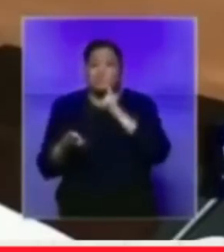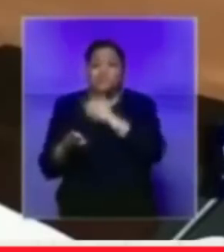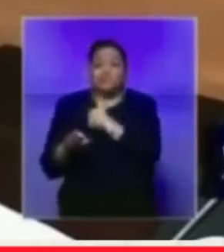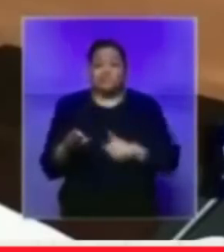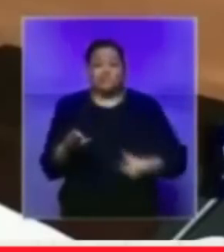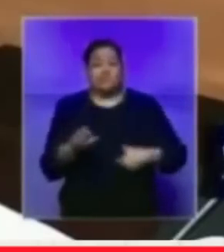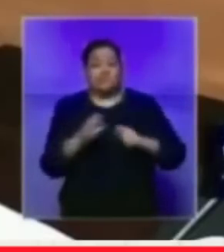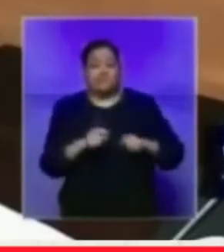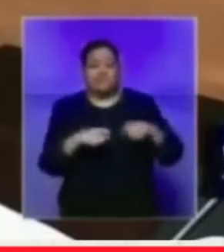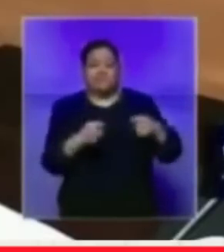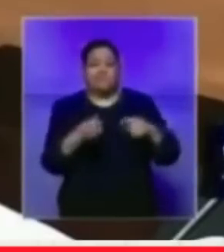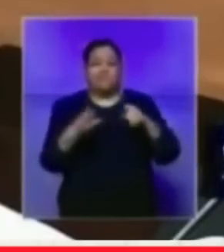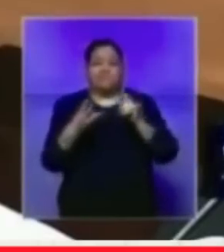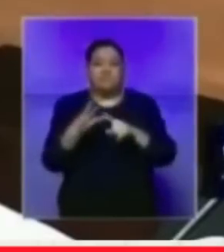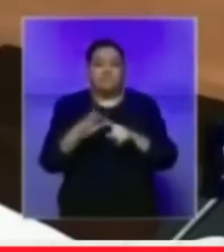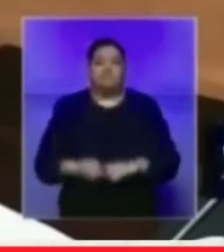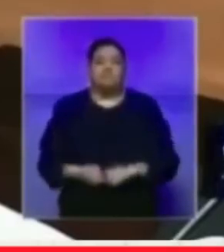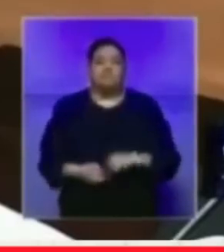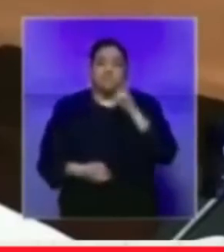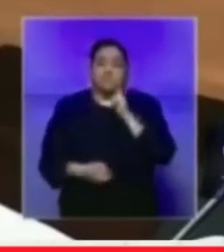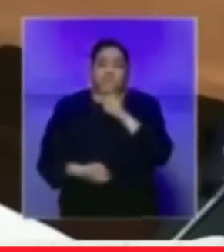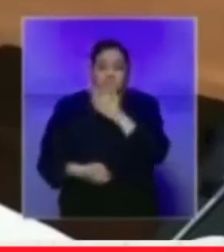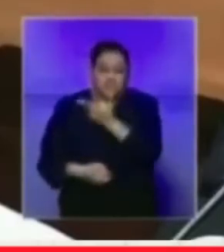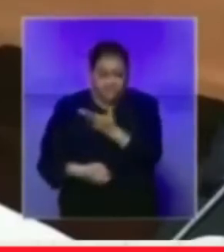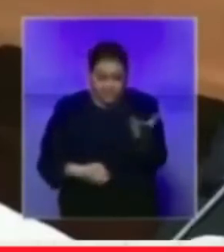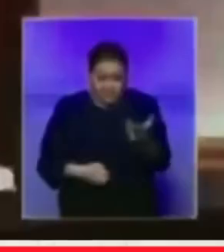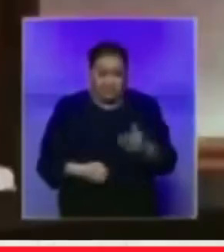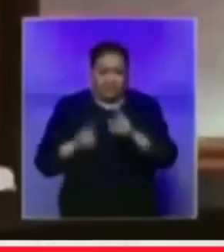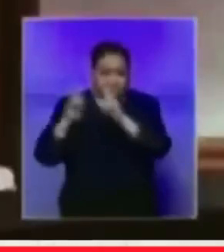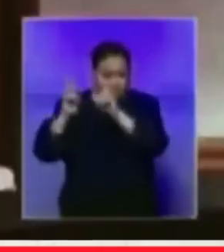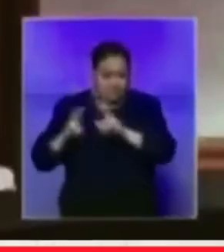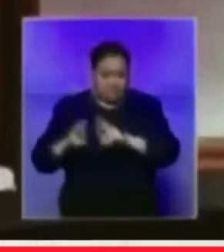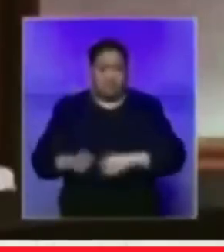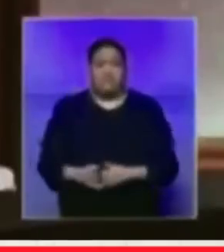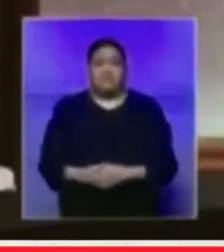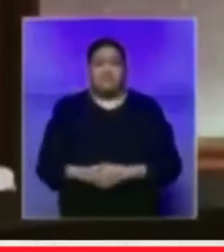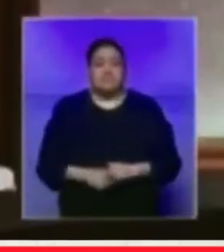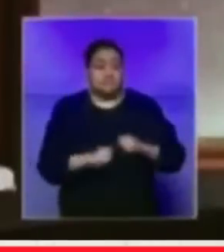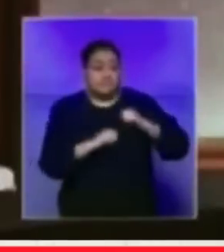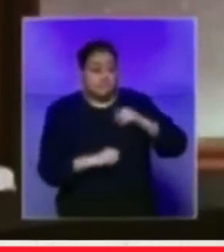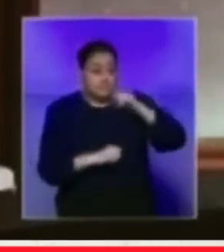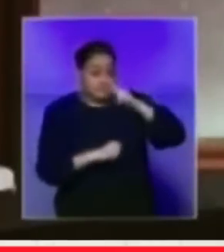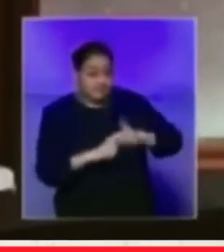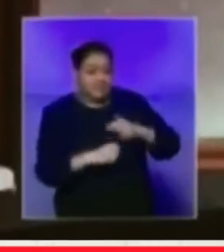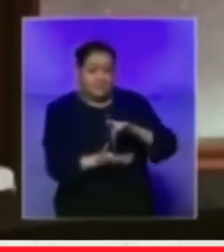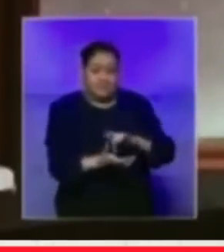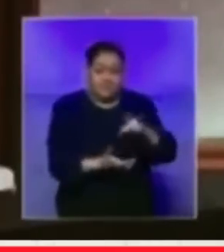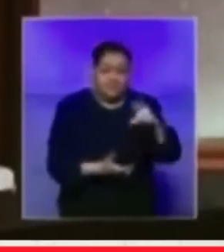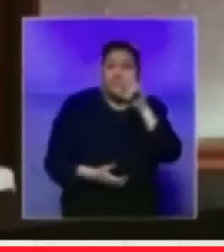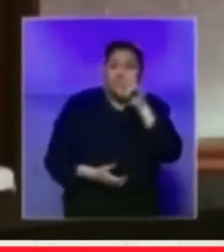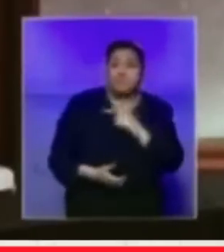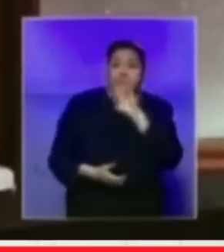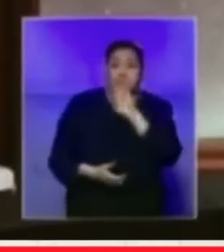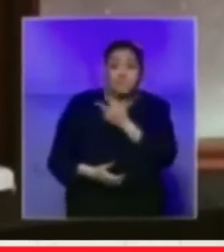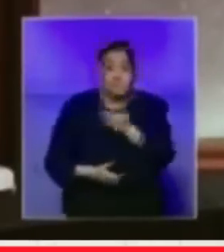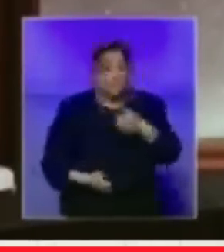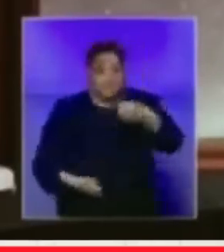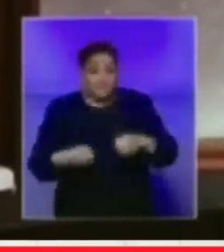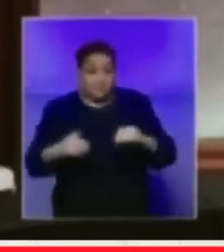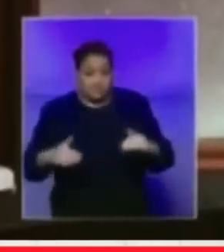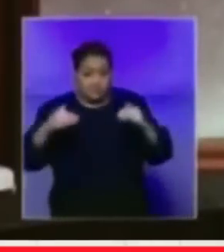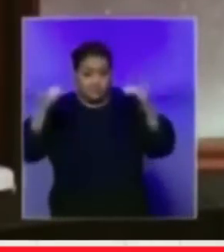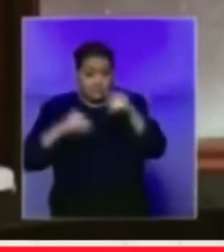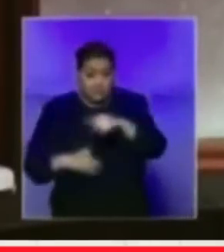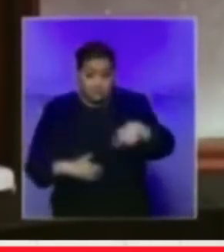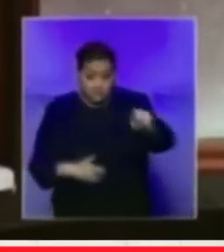asunto, magistrada Presidenta, magistradas, magistrados. Gracias, señor secretario. Magistradas, magistrados, si